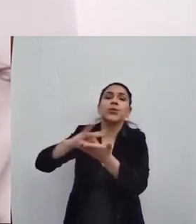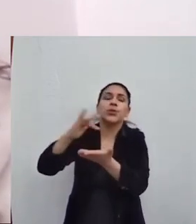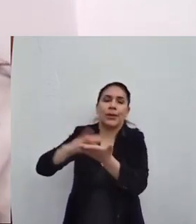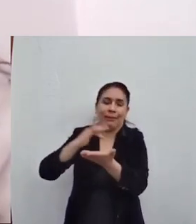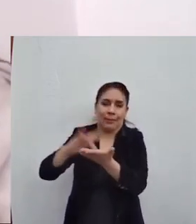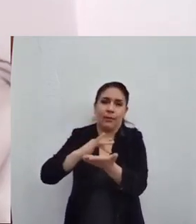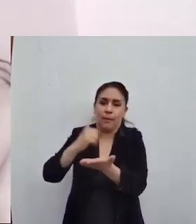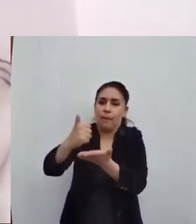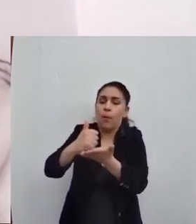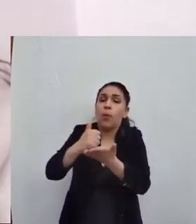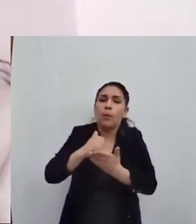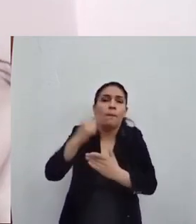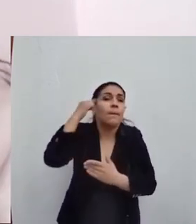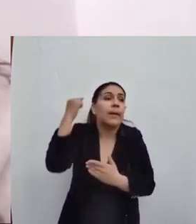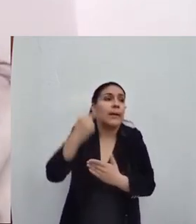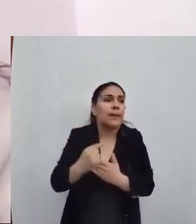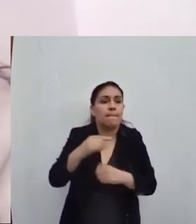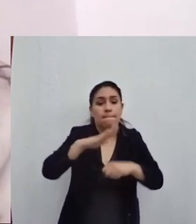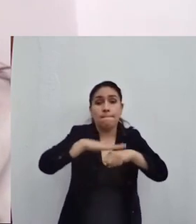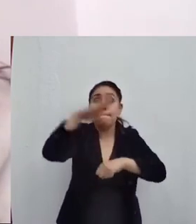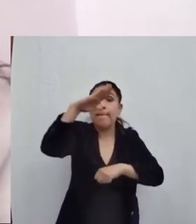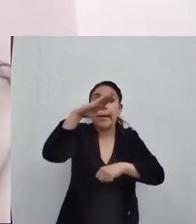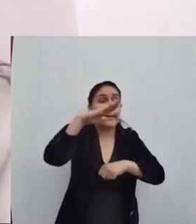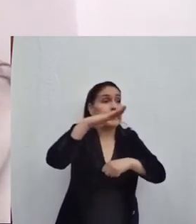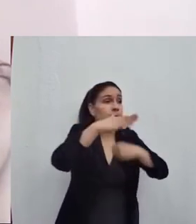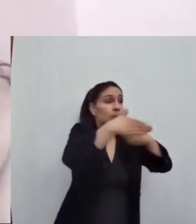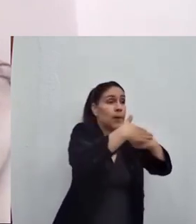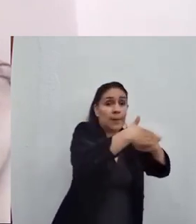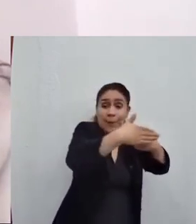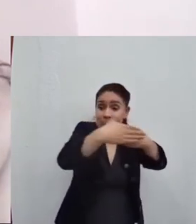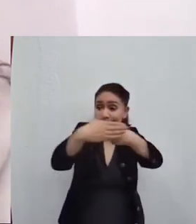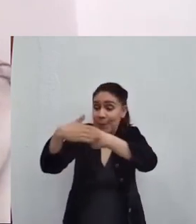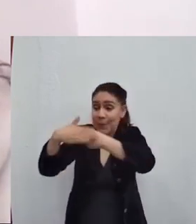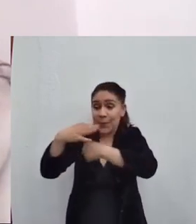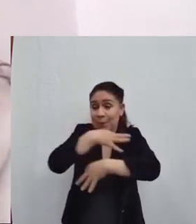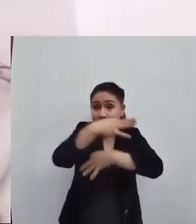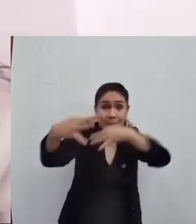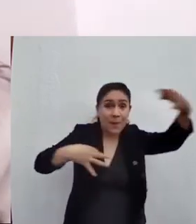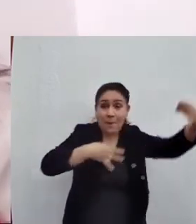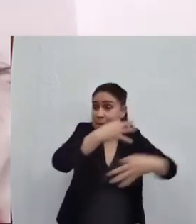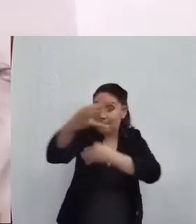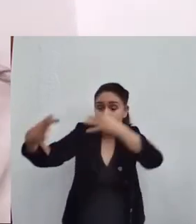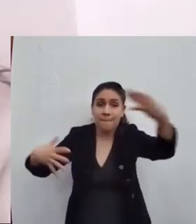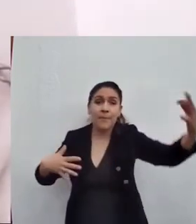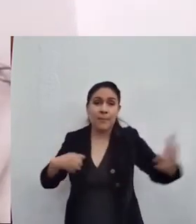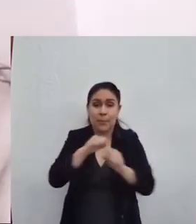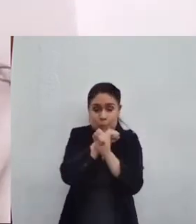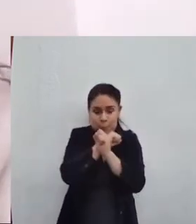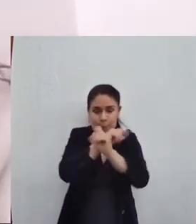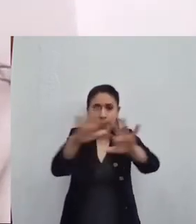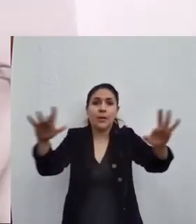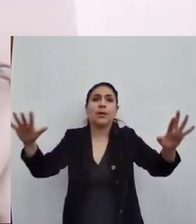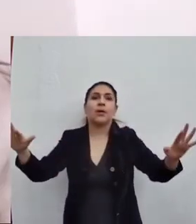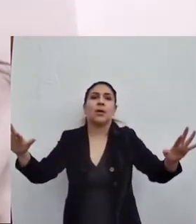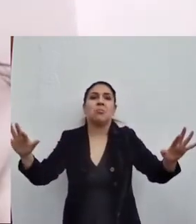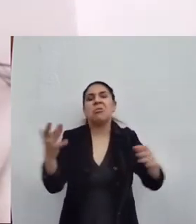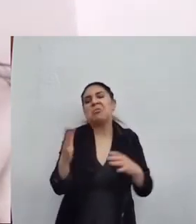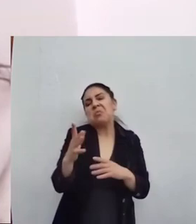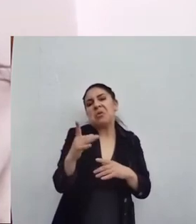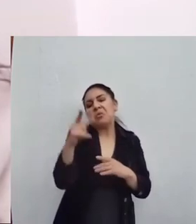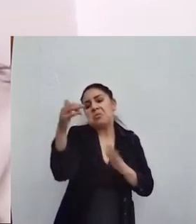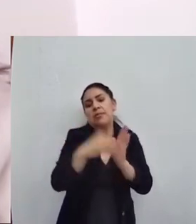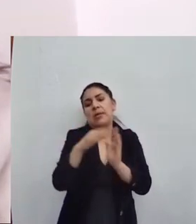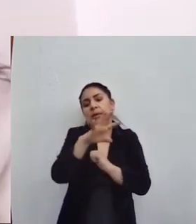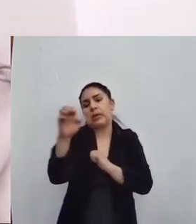alguna manera podernos ir estructurando más como tal. Ya tenemos aproximadamente 1,500 seguidores. Dentro de